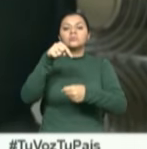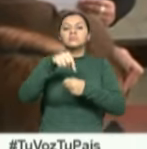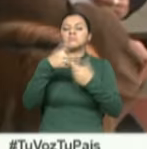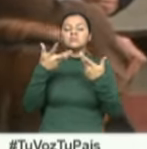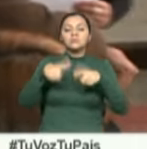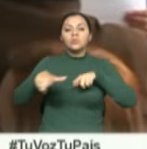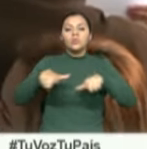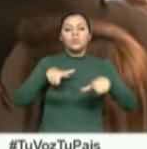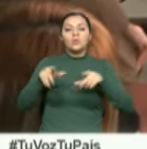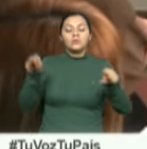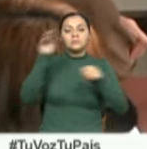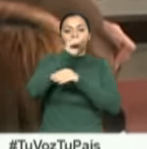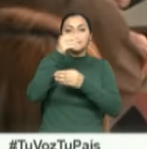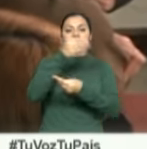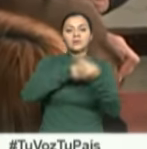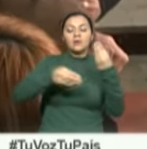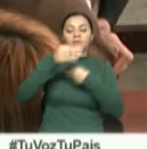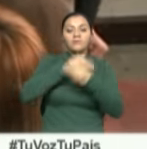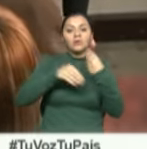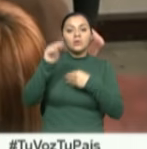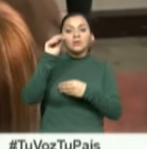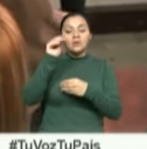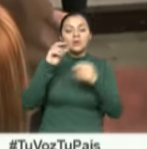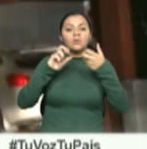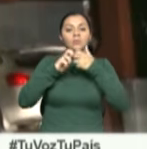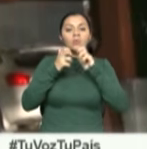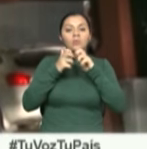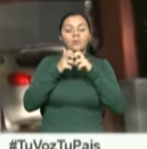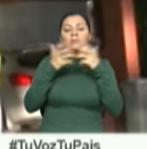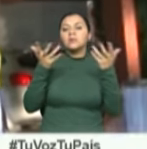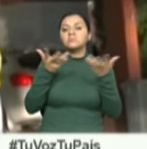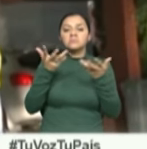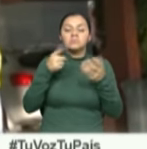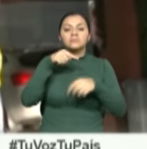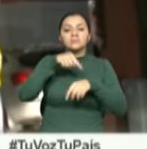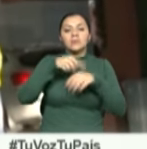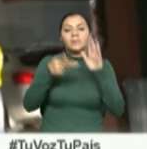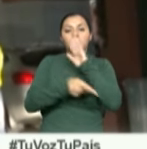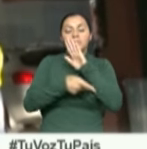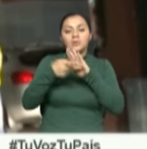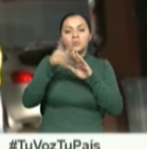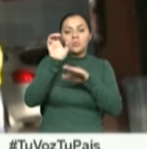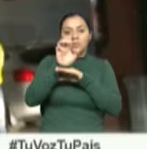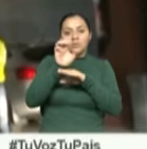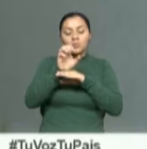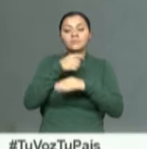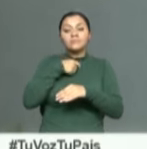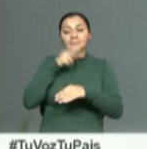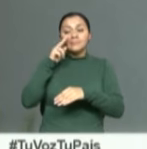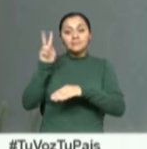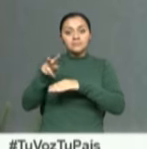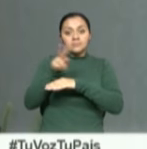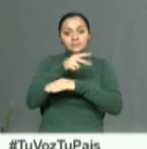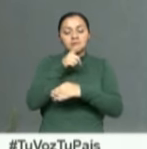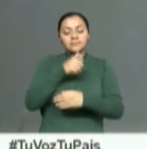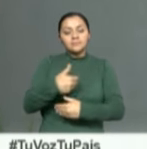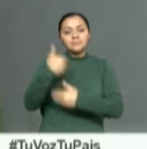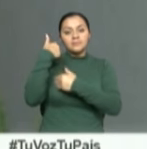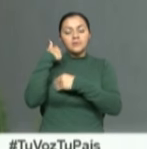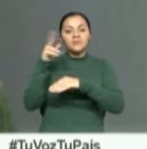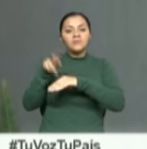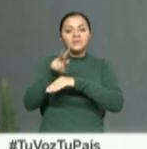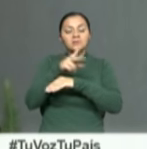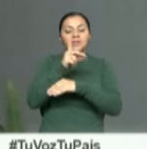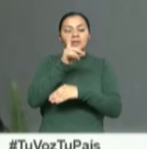delito de lavado de activos por las presuntas irregularidades cometidas en el caso Petroecuador. Esta diligencia fue llevada a cabo por la fiscal